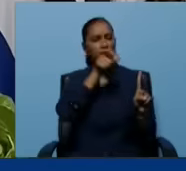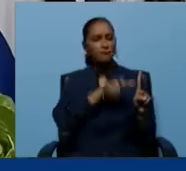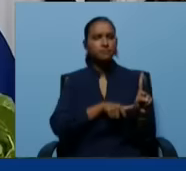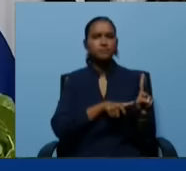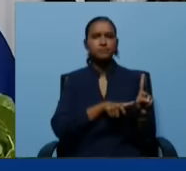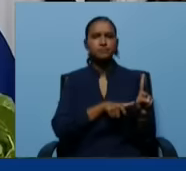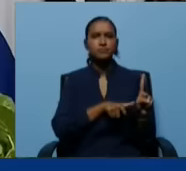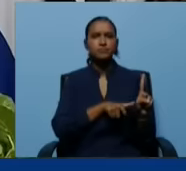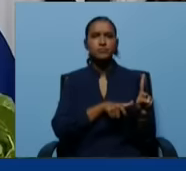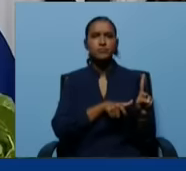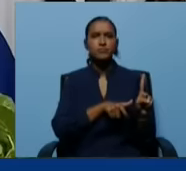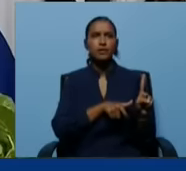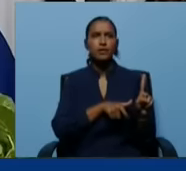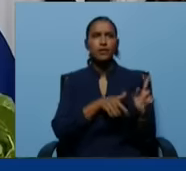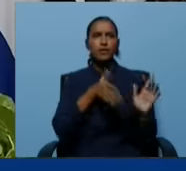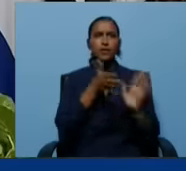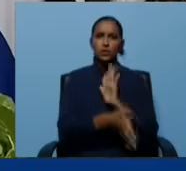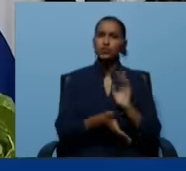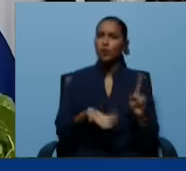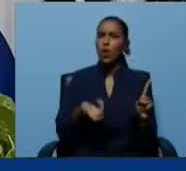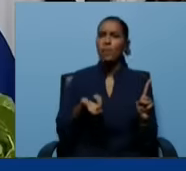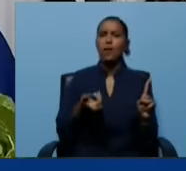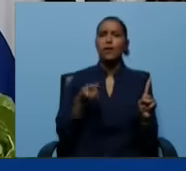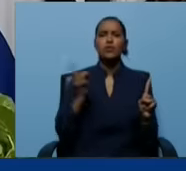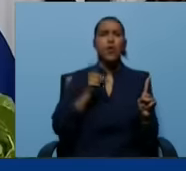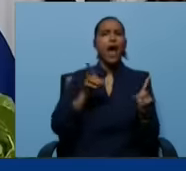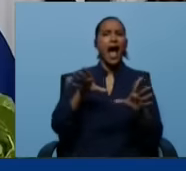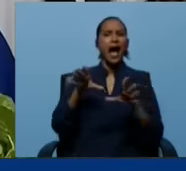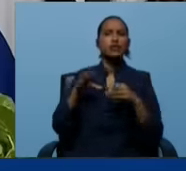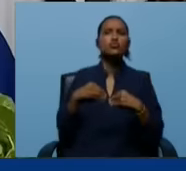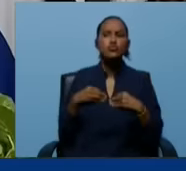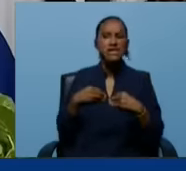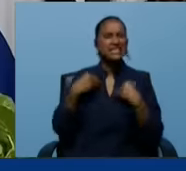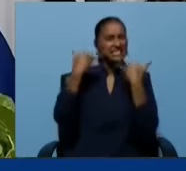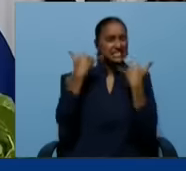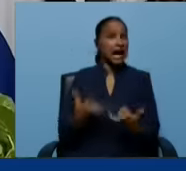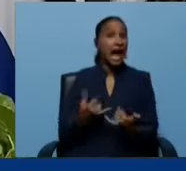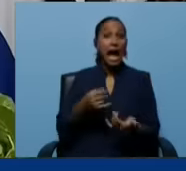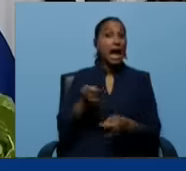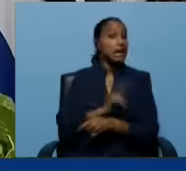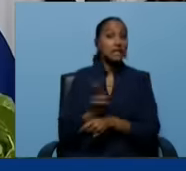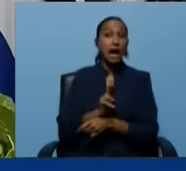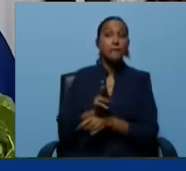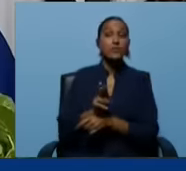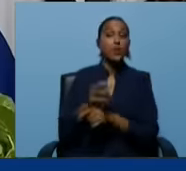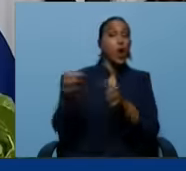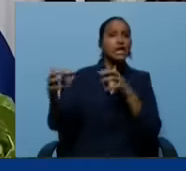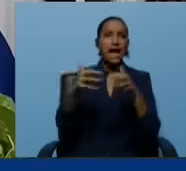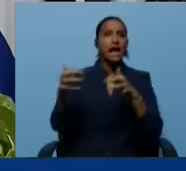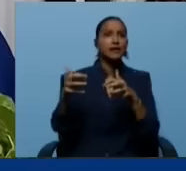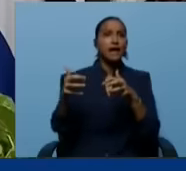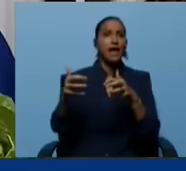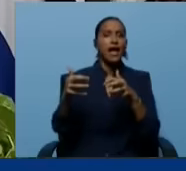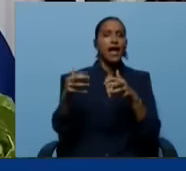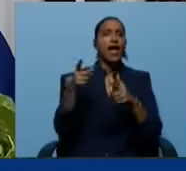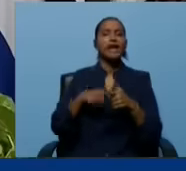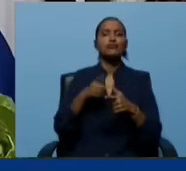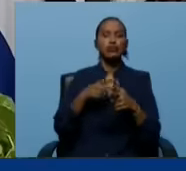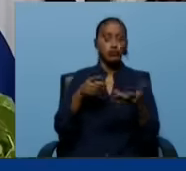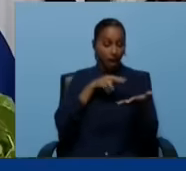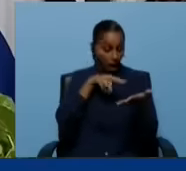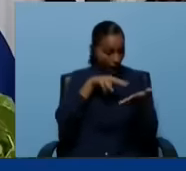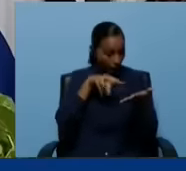de asumir ya el reto pues, de una guerra como esa, y prefirió retirarse.